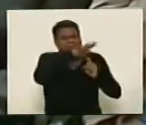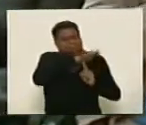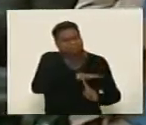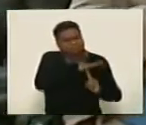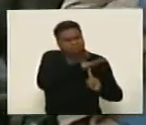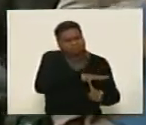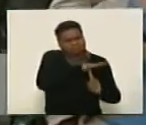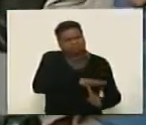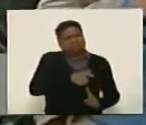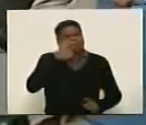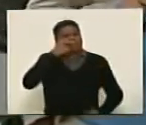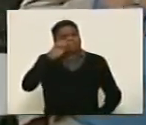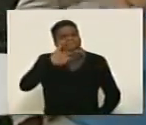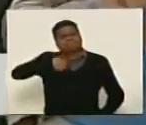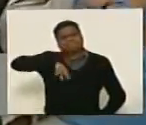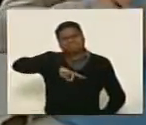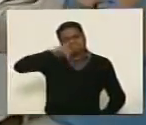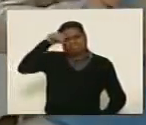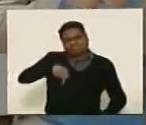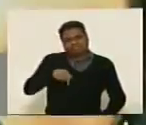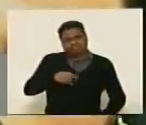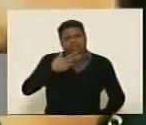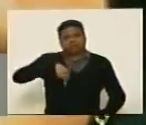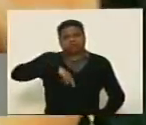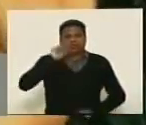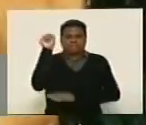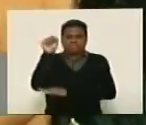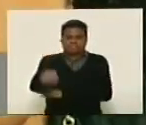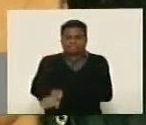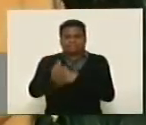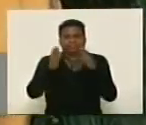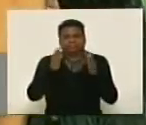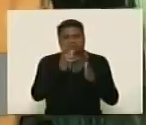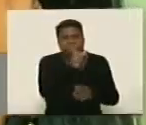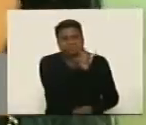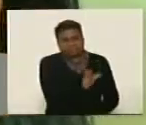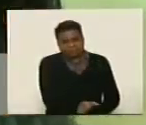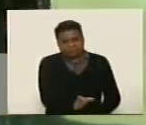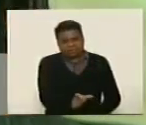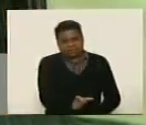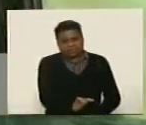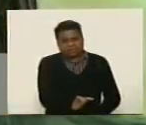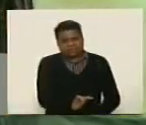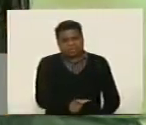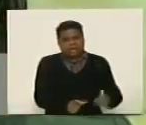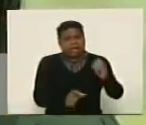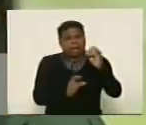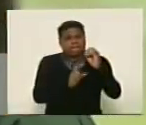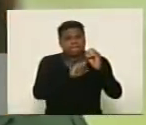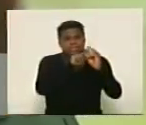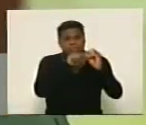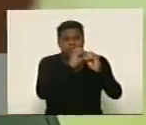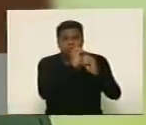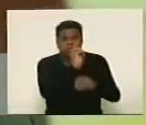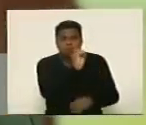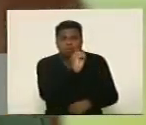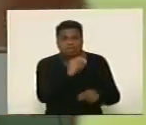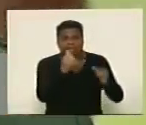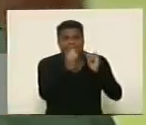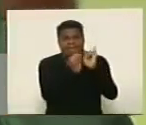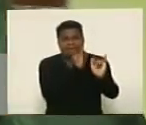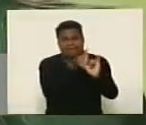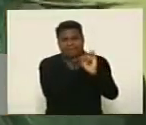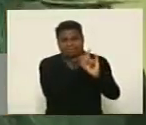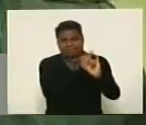nuestro pueblo. Hoy nosotros somos vencedores y a través de esta criptomoneda, de este criptoactivo,